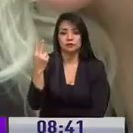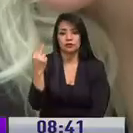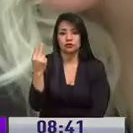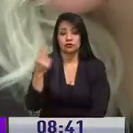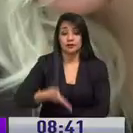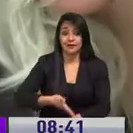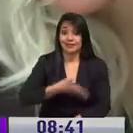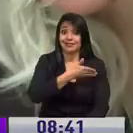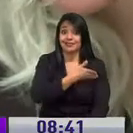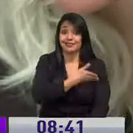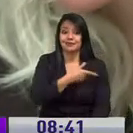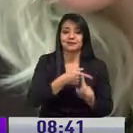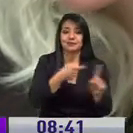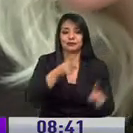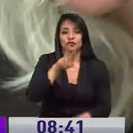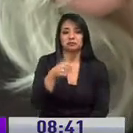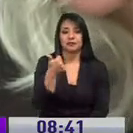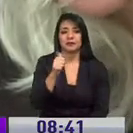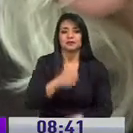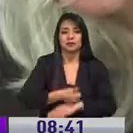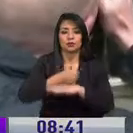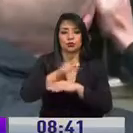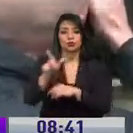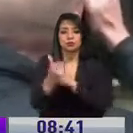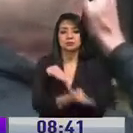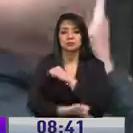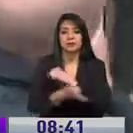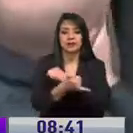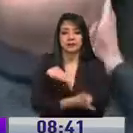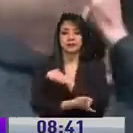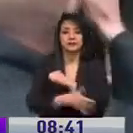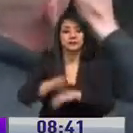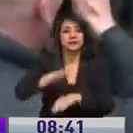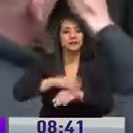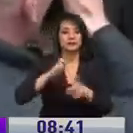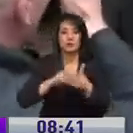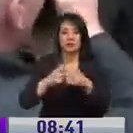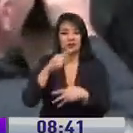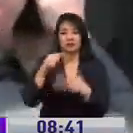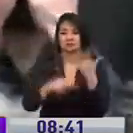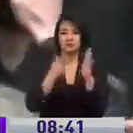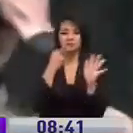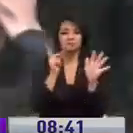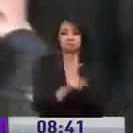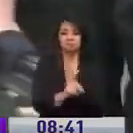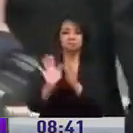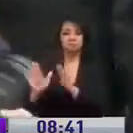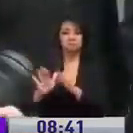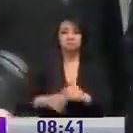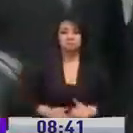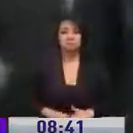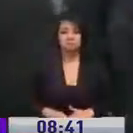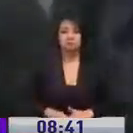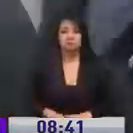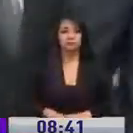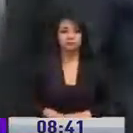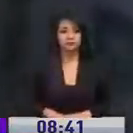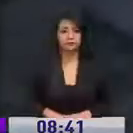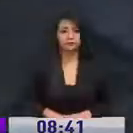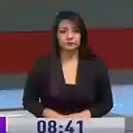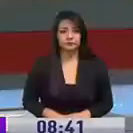Era requerido desde el 2010 por las autoridades suecas debido a varias acusaciones. Informó